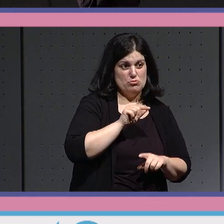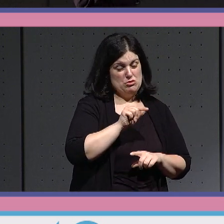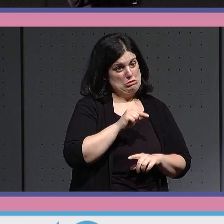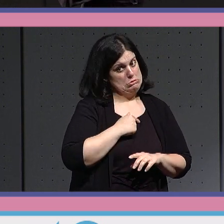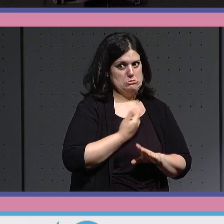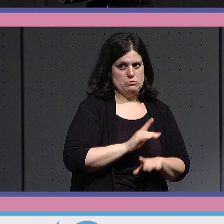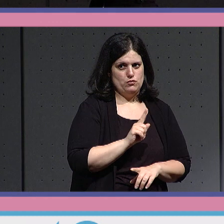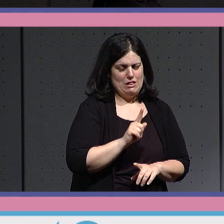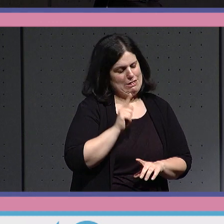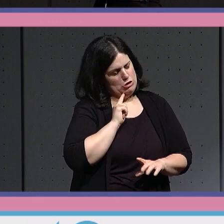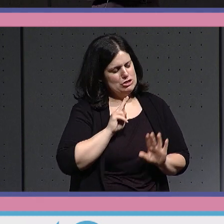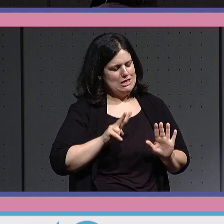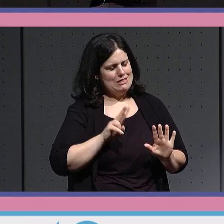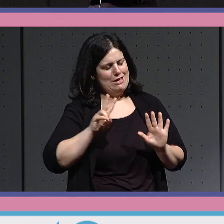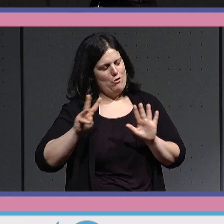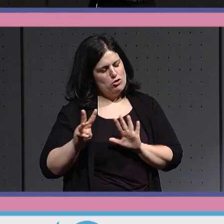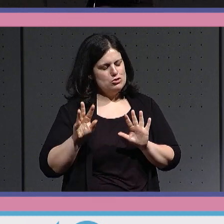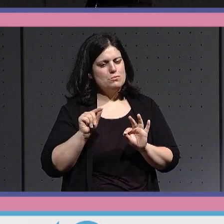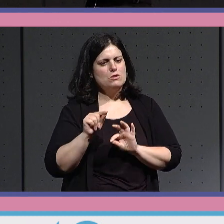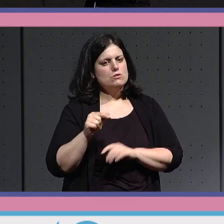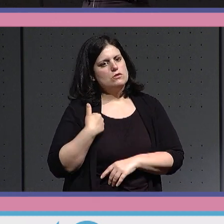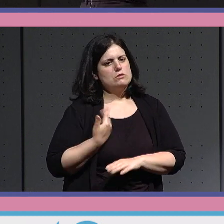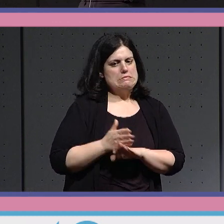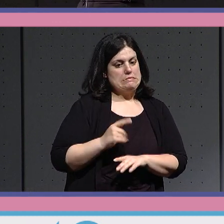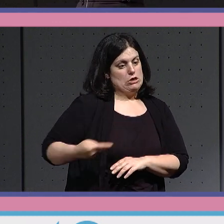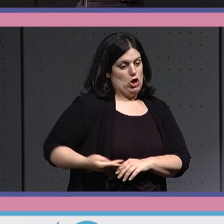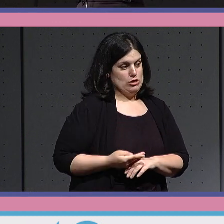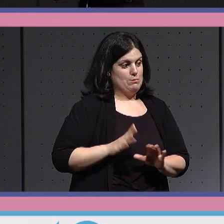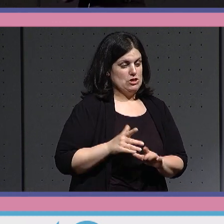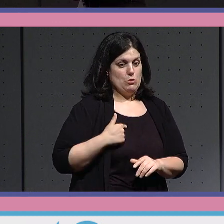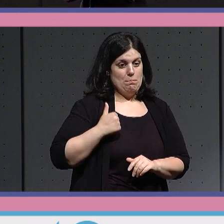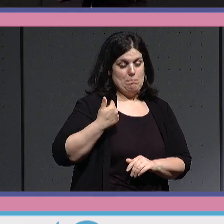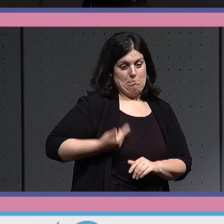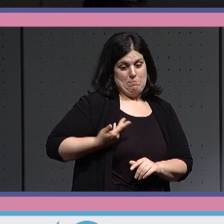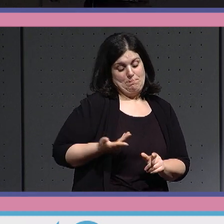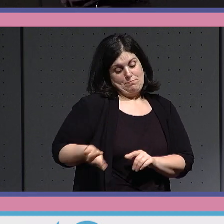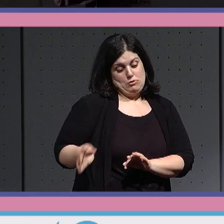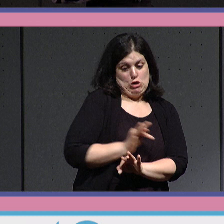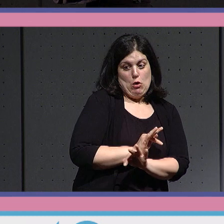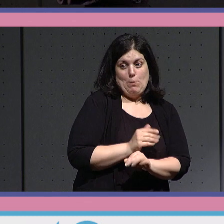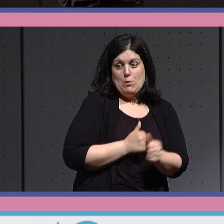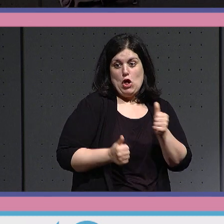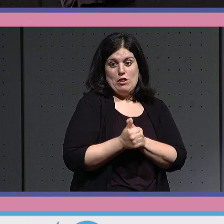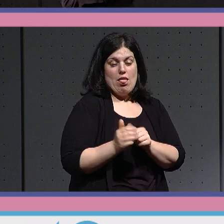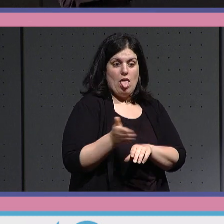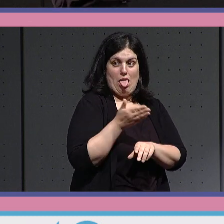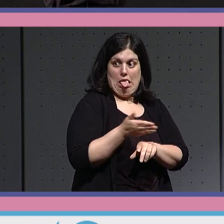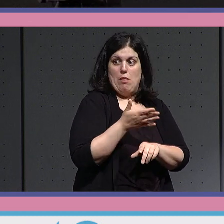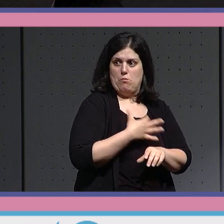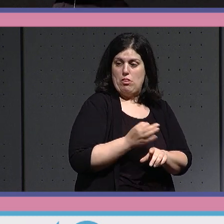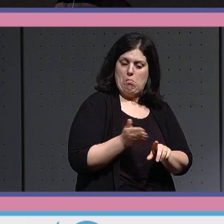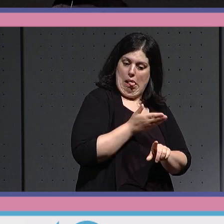prefiero, y si no, pues entiendo que yo he pensado que esto era más importante y que lo otro, pues total, son diapositivas que cualquiera puede leer en cualquier